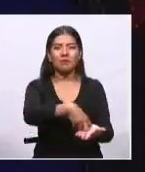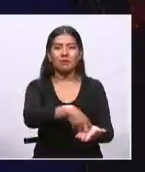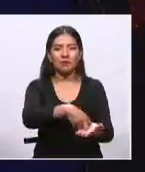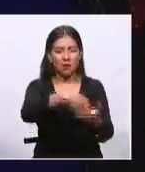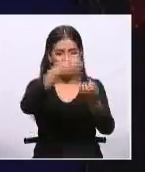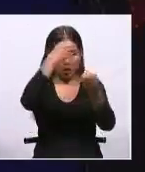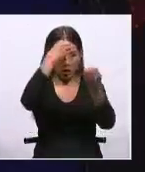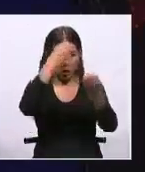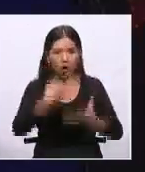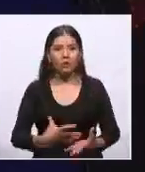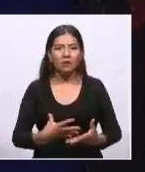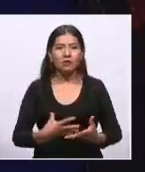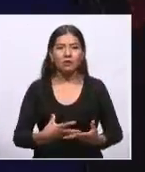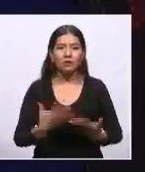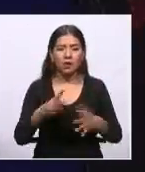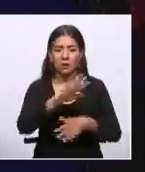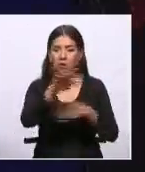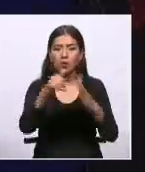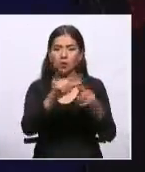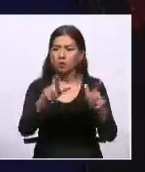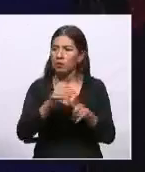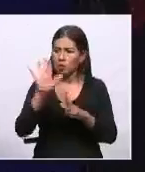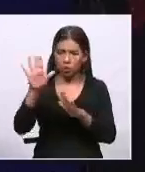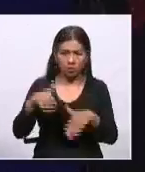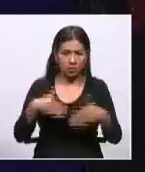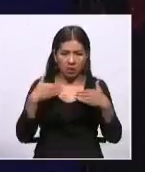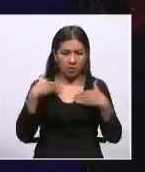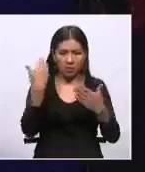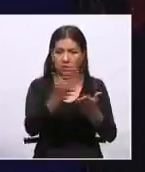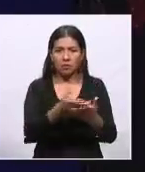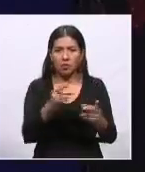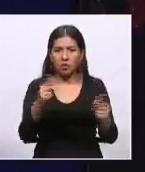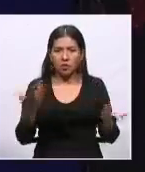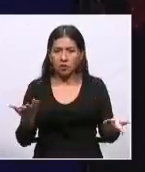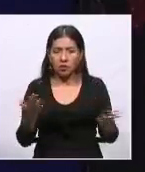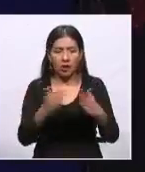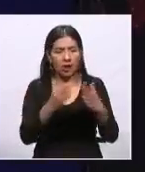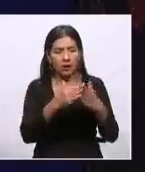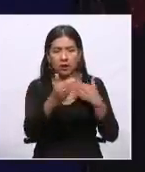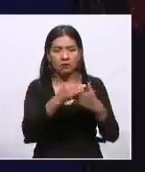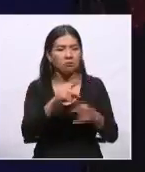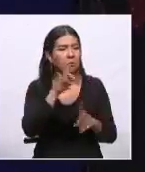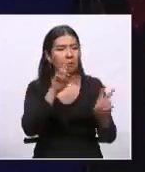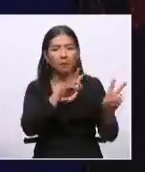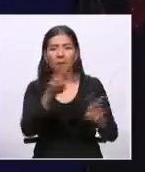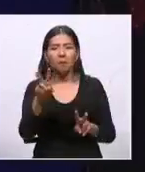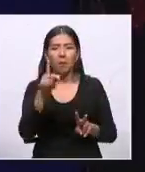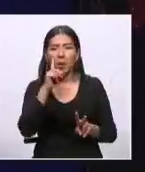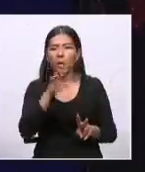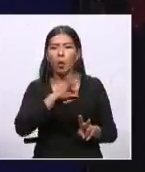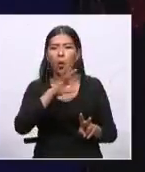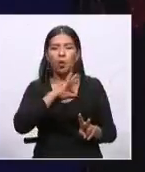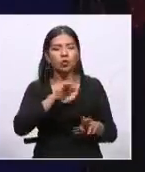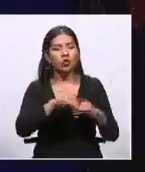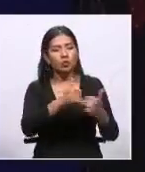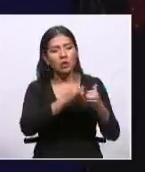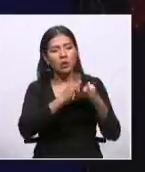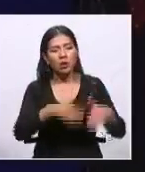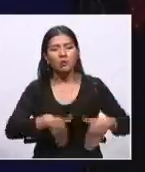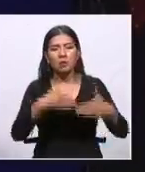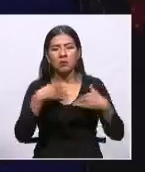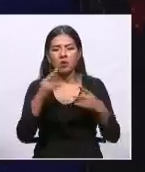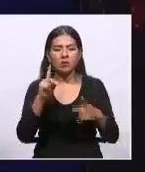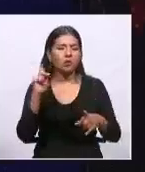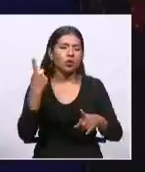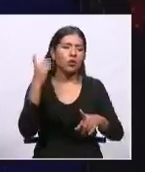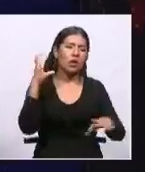al barrio donde uno no vive, de llegar ahí donde uno no conoce la realidad y decirles, ustedes tienen que acatar